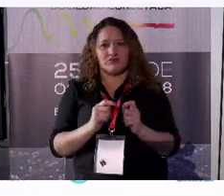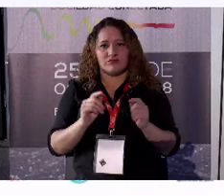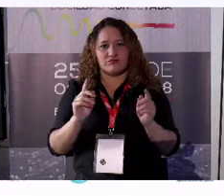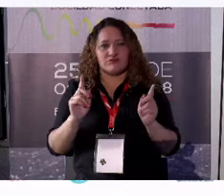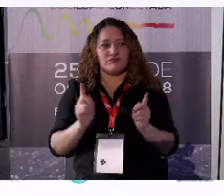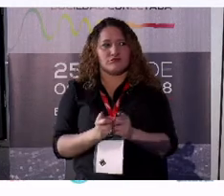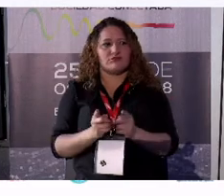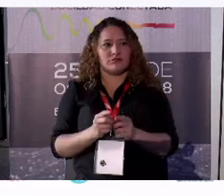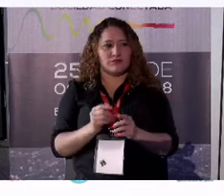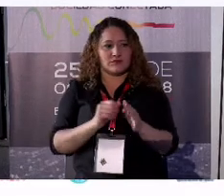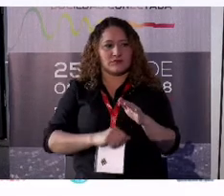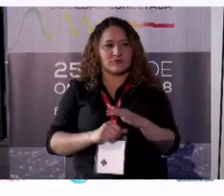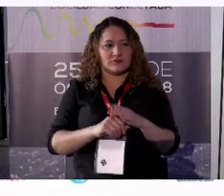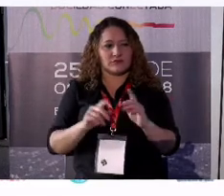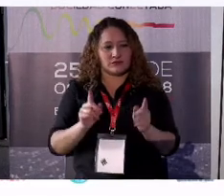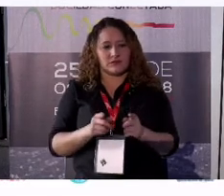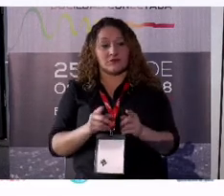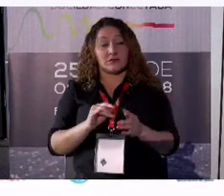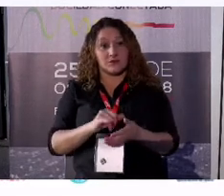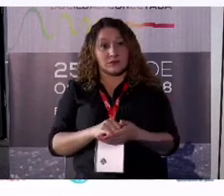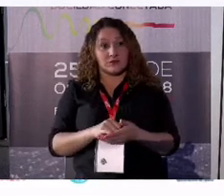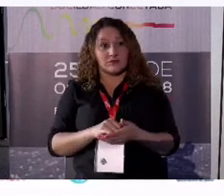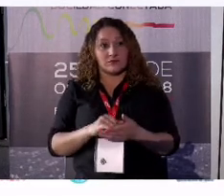pequeñas áreas. El mapa